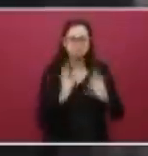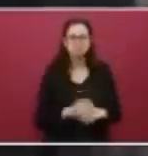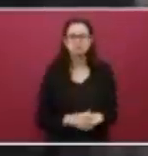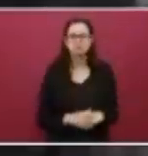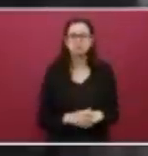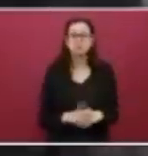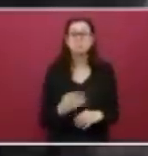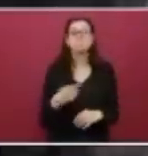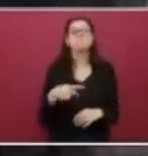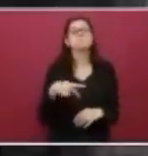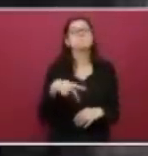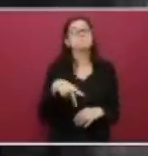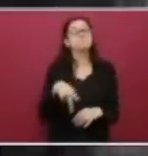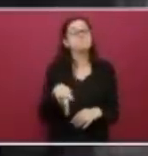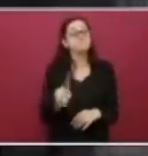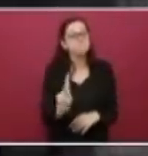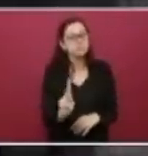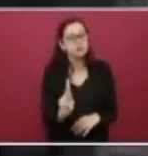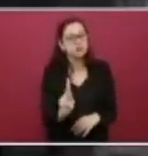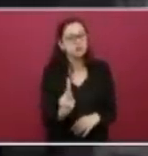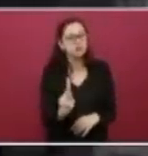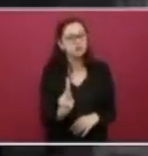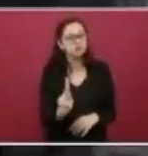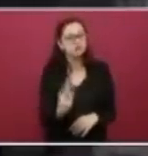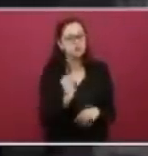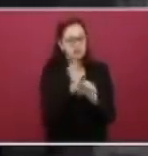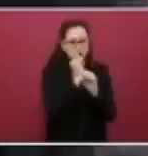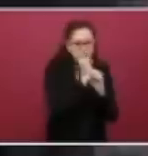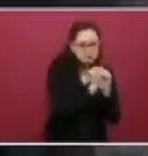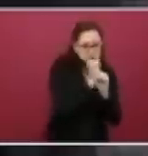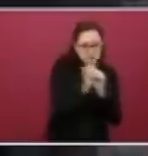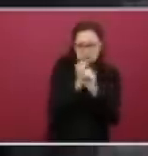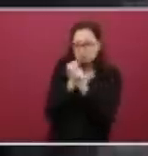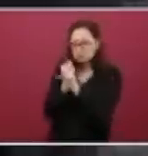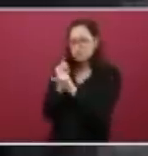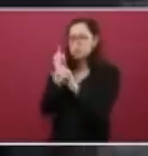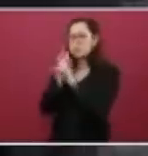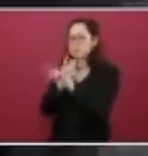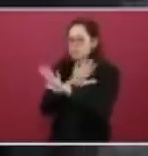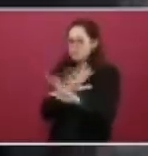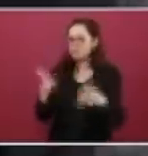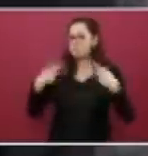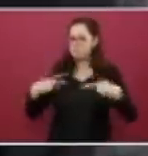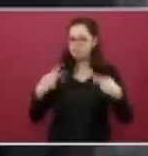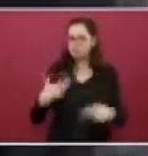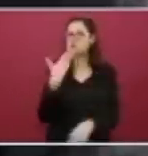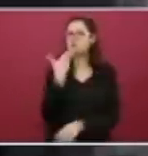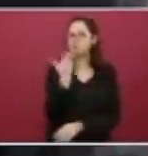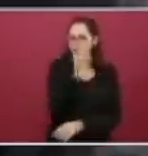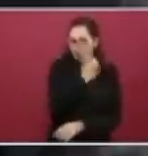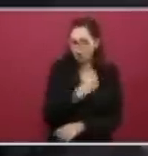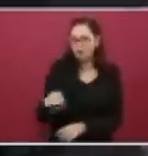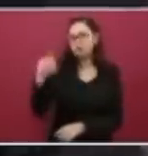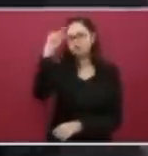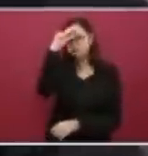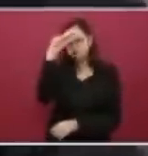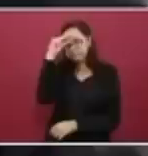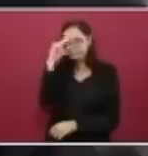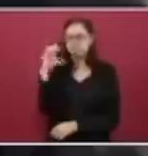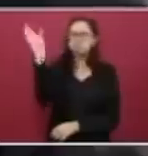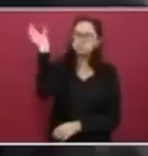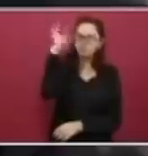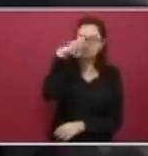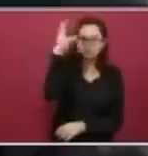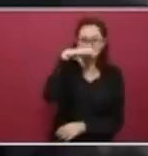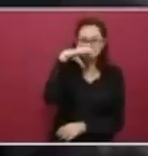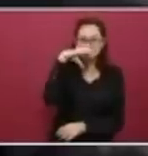pero tengo información de especialistas de técnicos de científicos